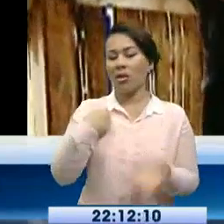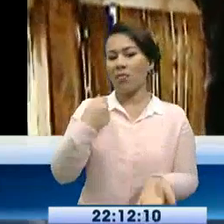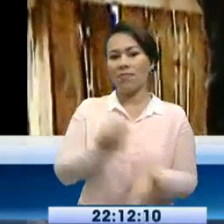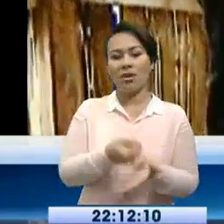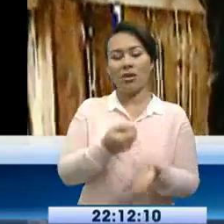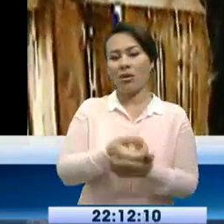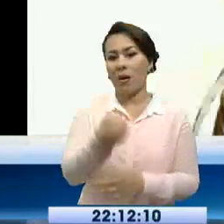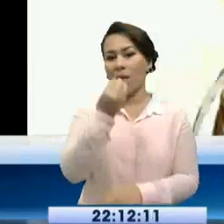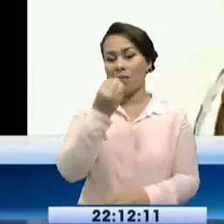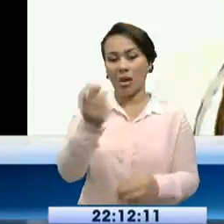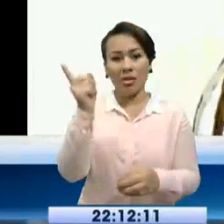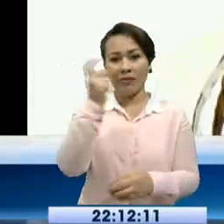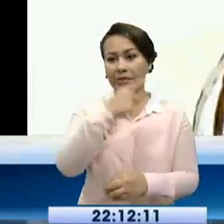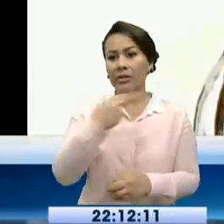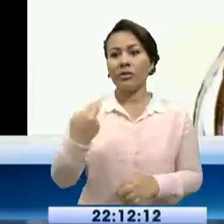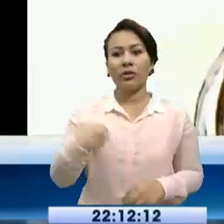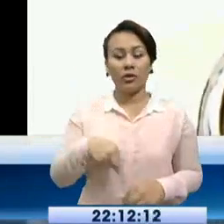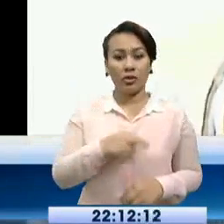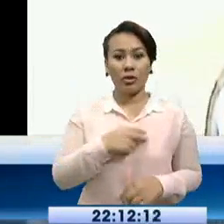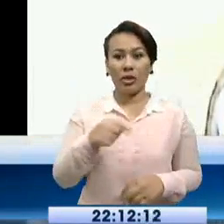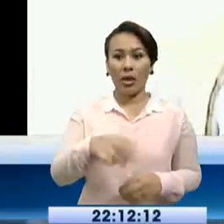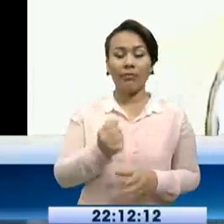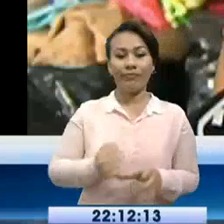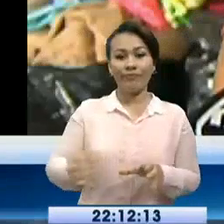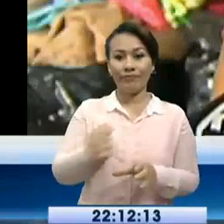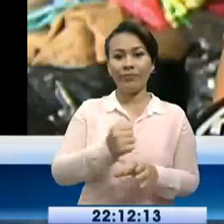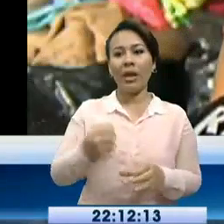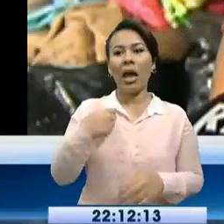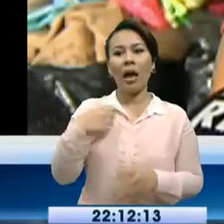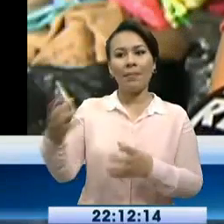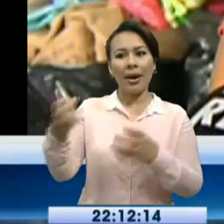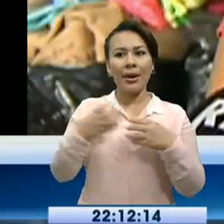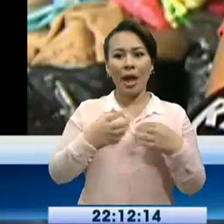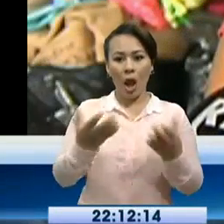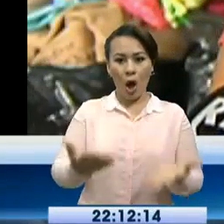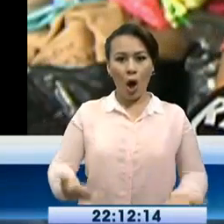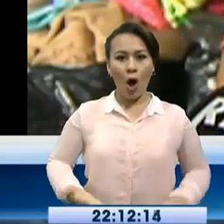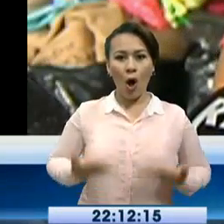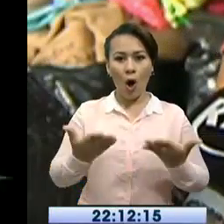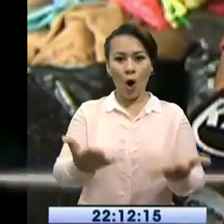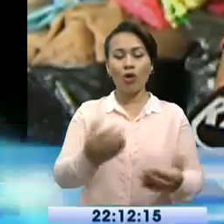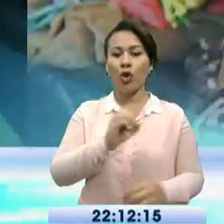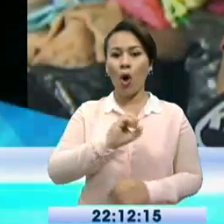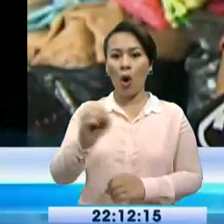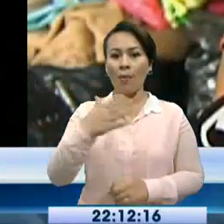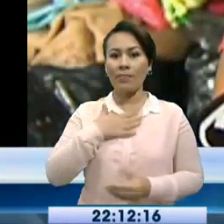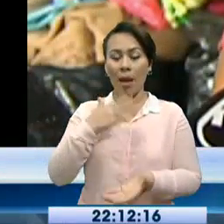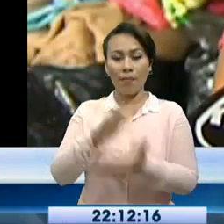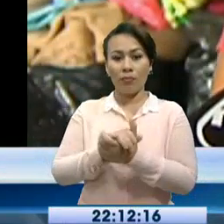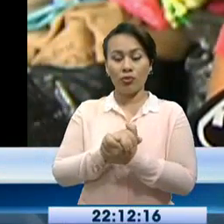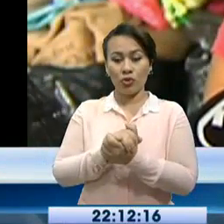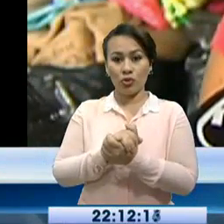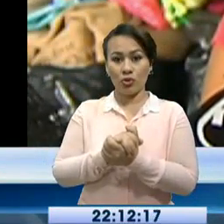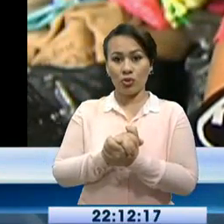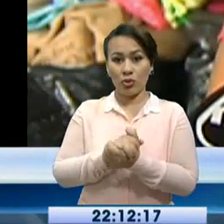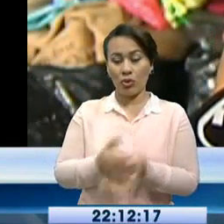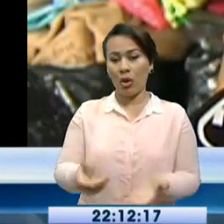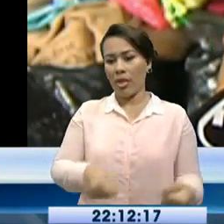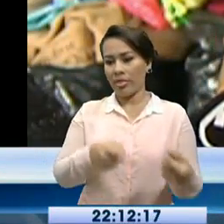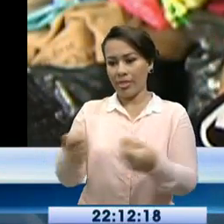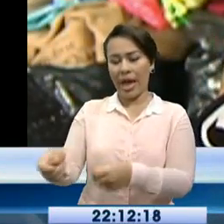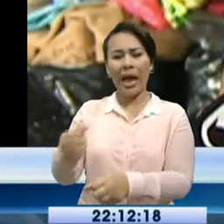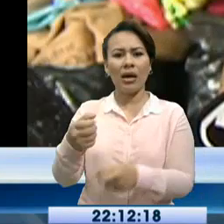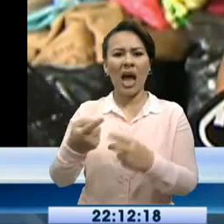entonces por lo menos no me regalen un horno oa mi marido por lo menos le dé